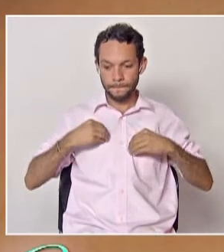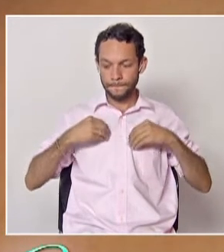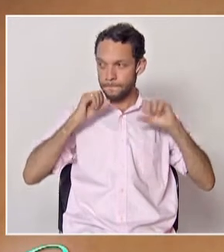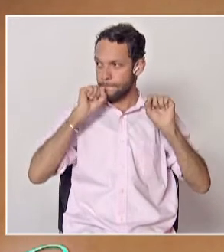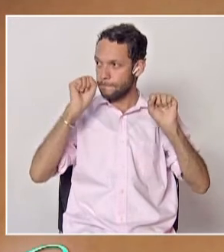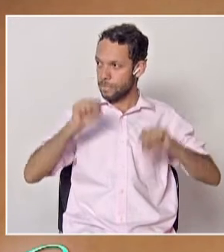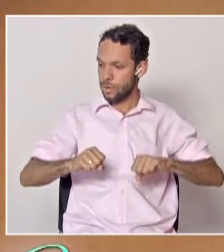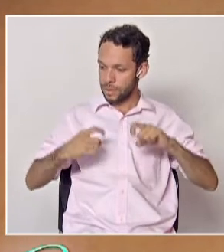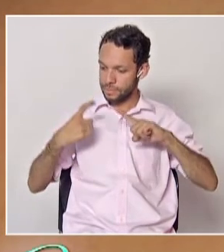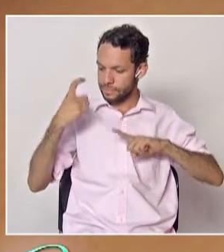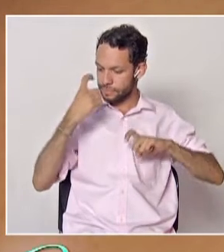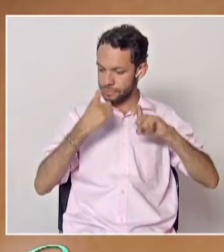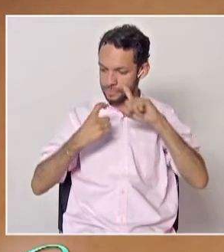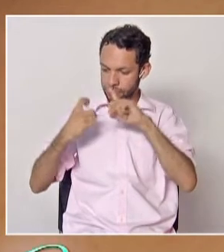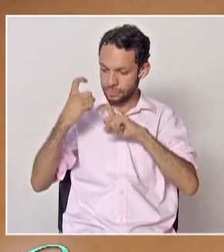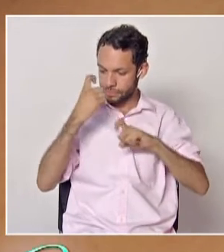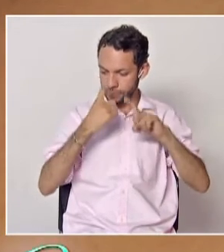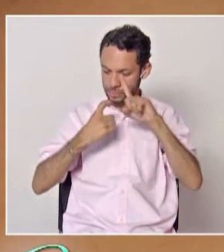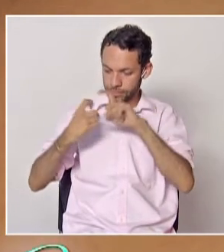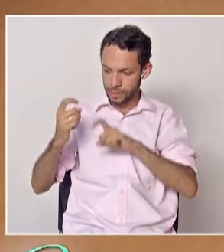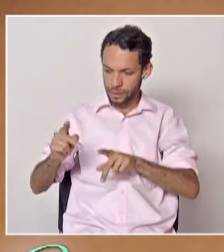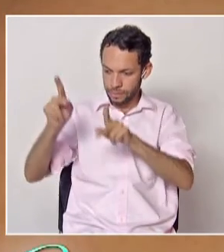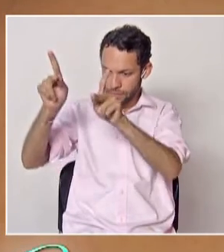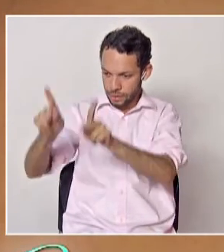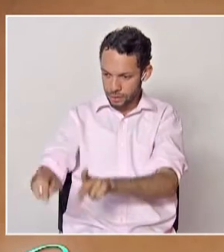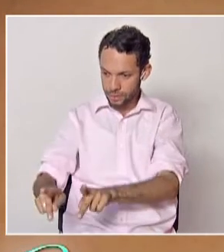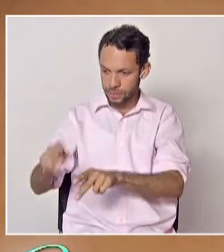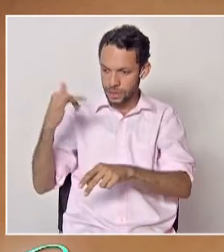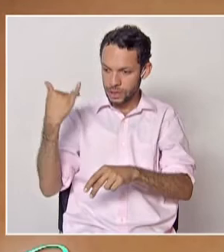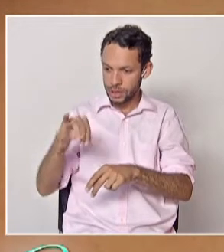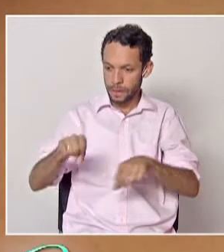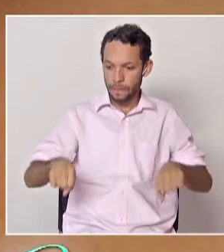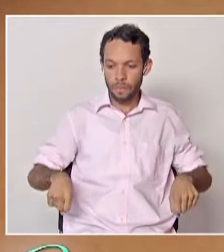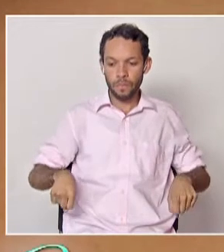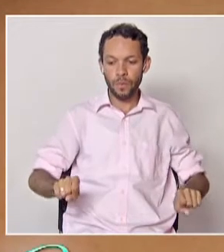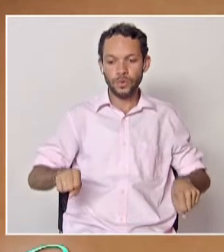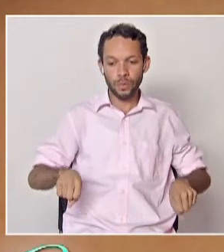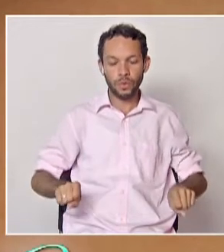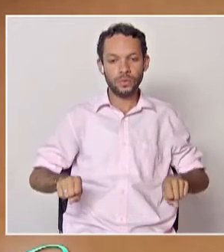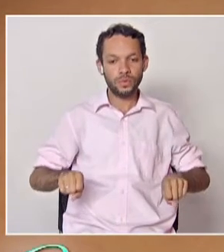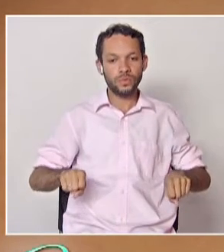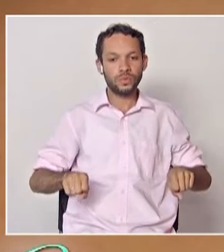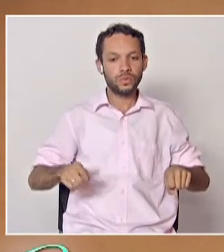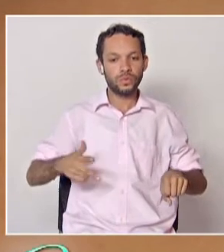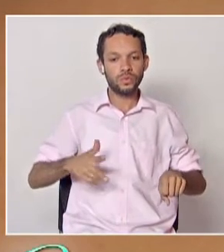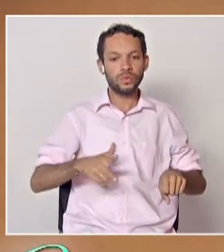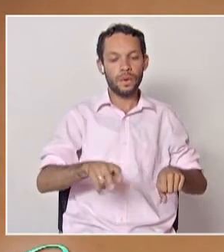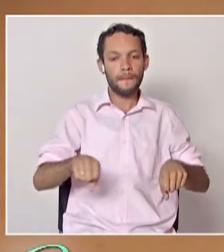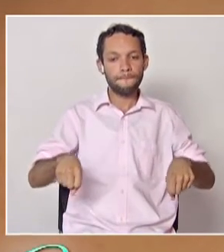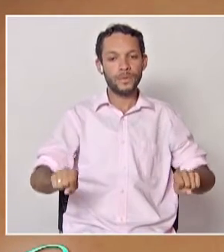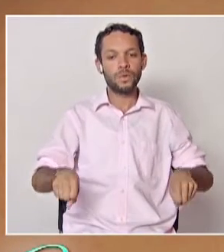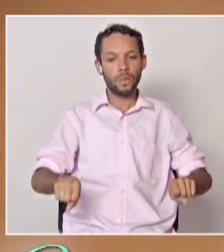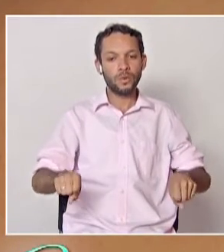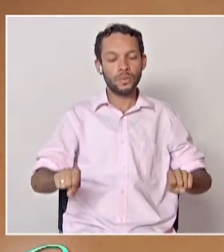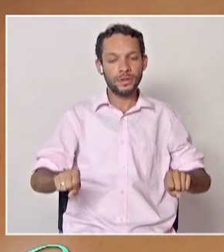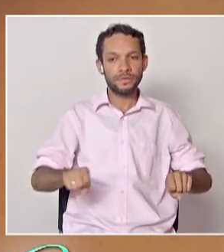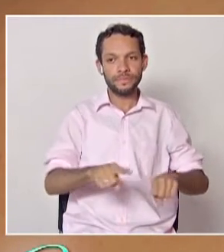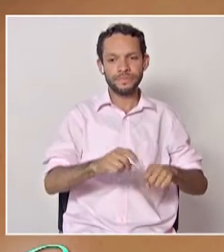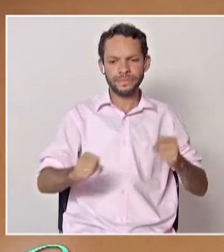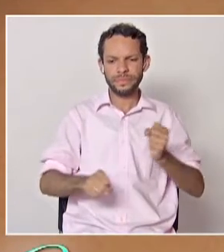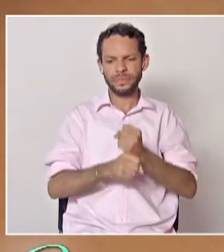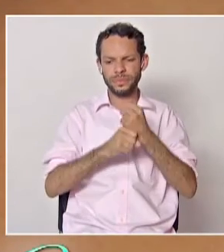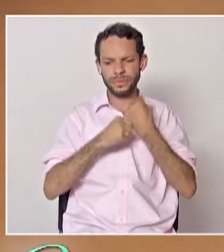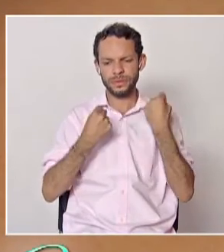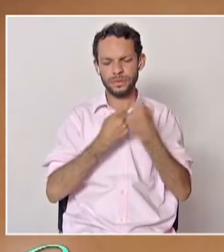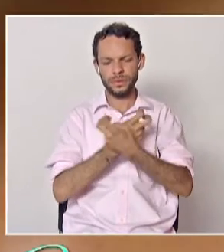esta reflexión. Una persona tiene un accidente en una moto, entonces tuvo 4